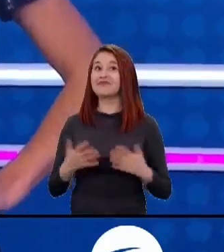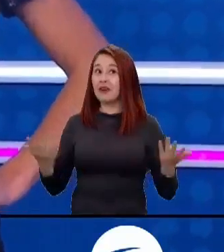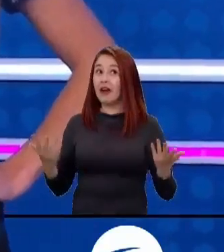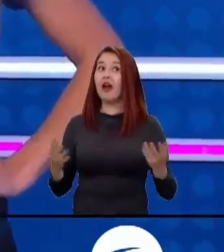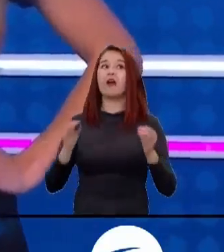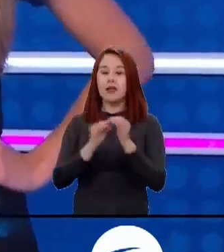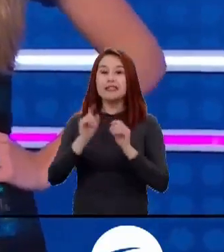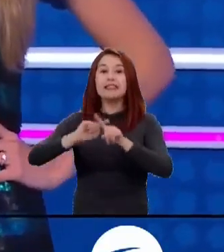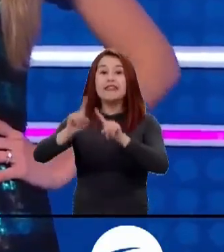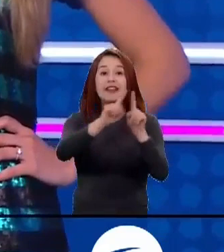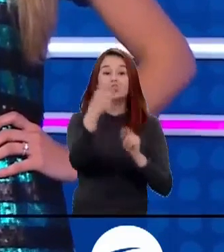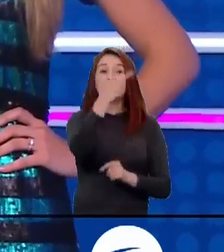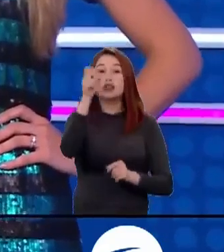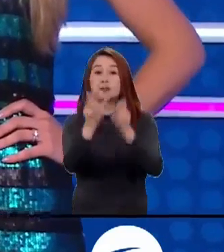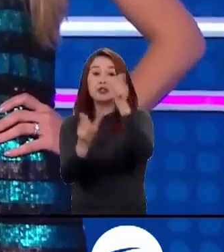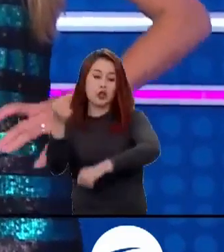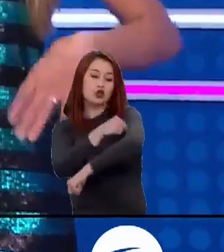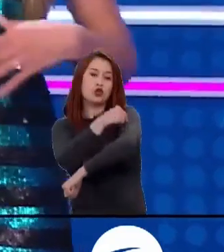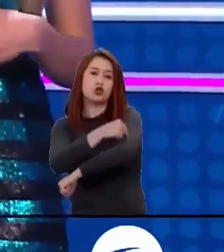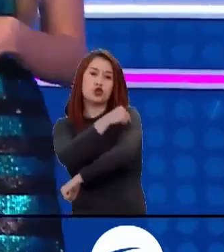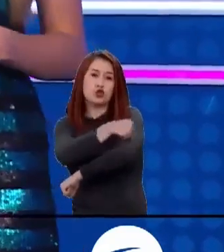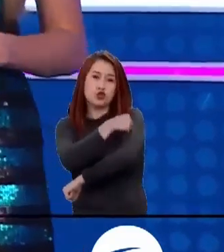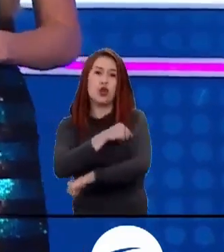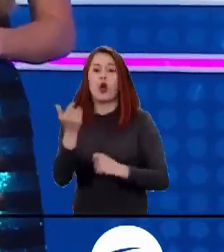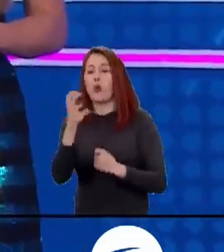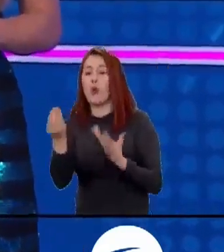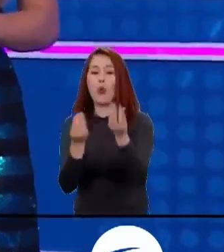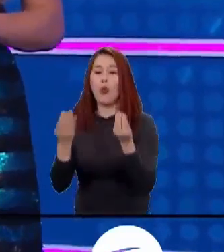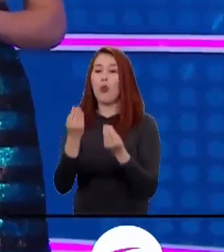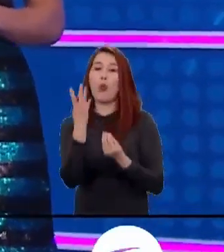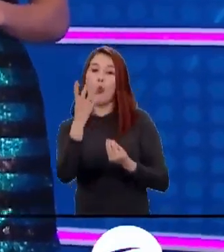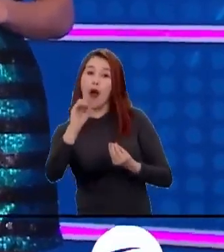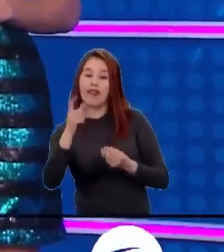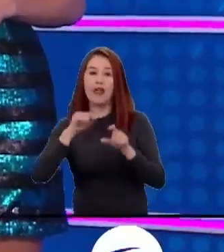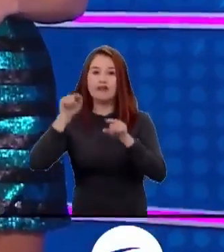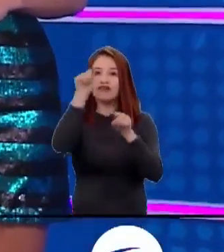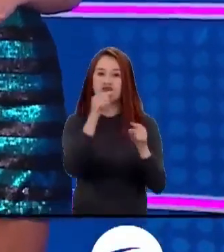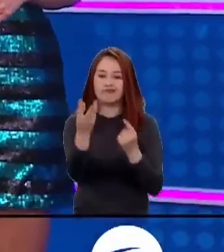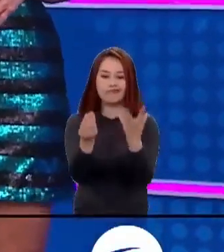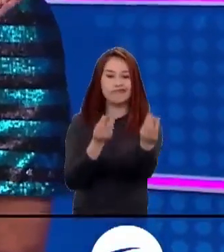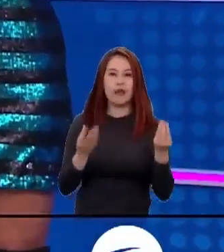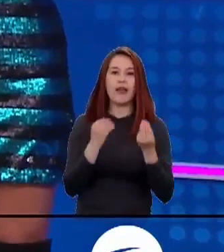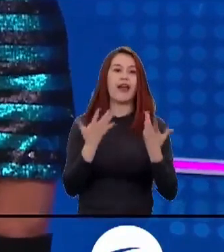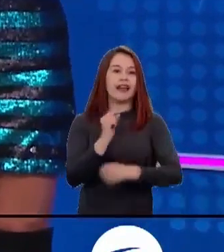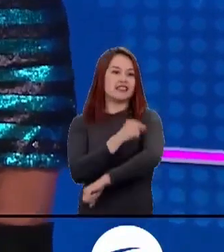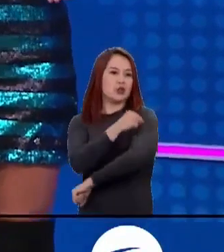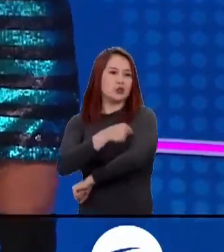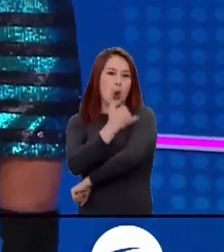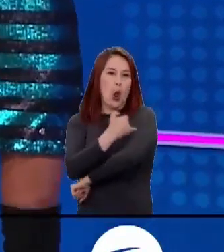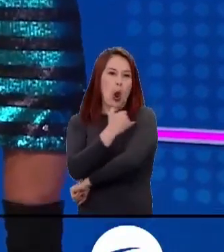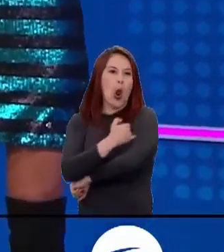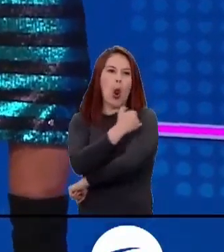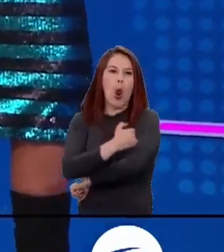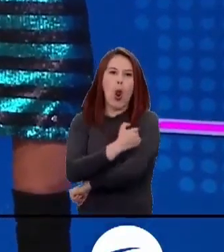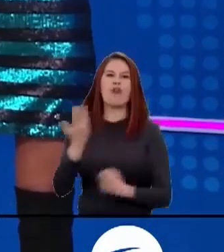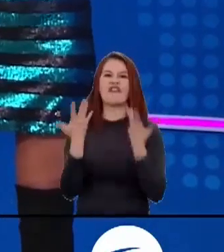Más de 200 tatuadores y cerca de 40 bandas nacionales e internacionales se reúnen en Bogotá en Tattoo Fest, festival que le rinde